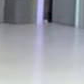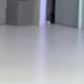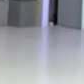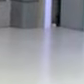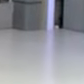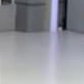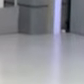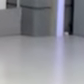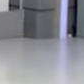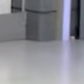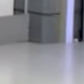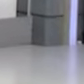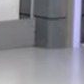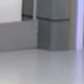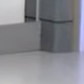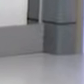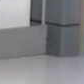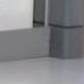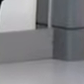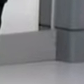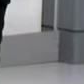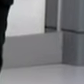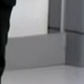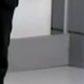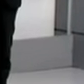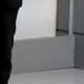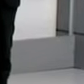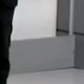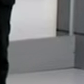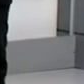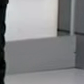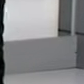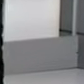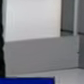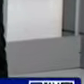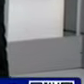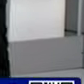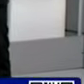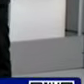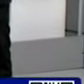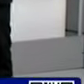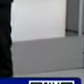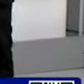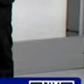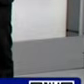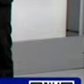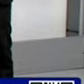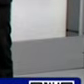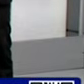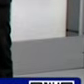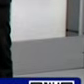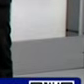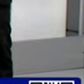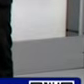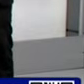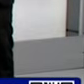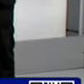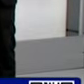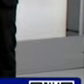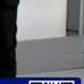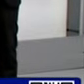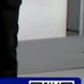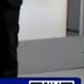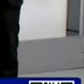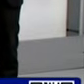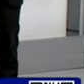Atención, información desde Santa Cruz. Se enfrentaron nuevamente en el municipio de Guarayos, en la subcentral Pailitas específicamente.